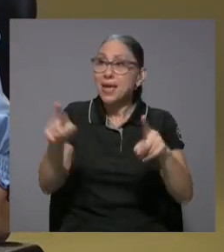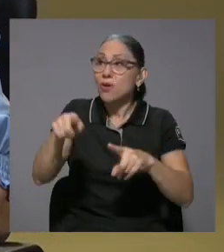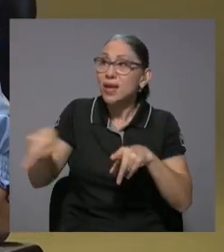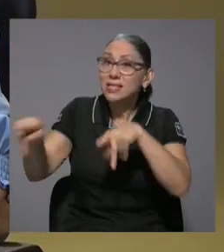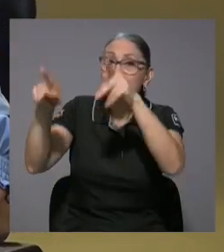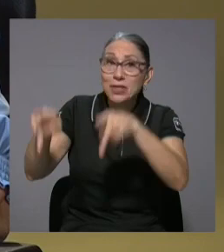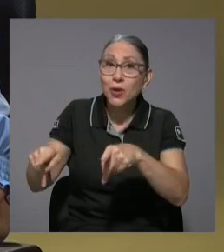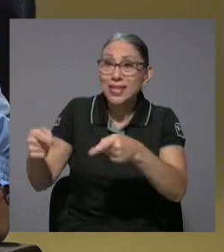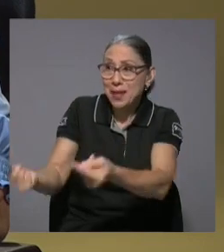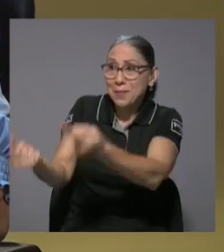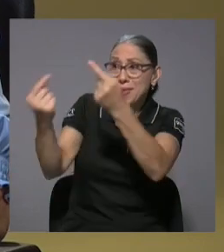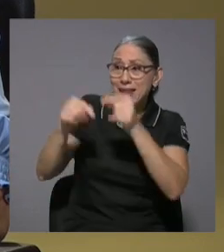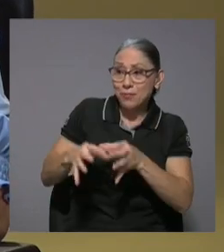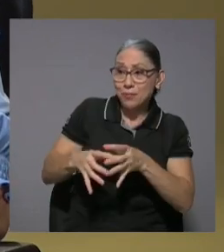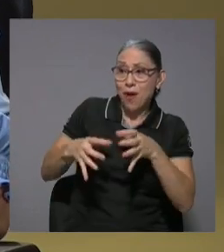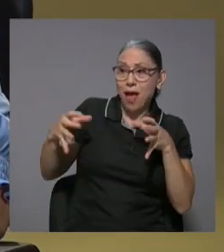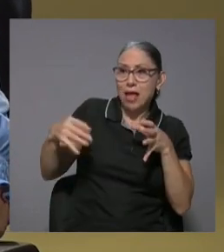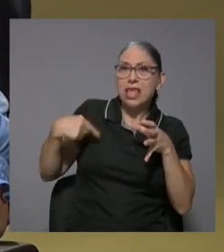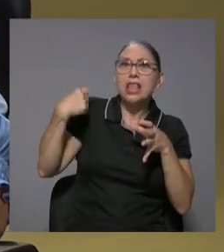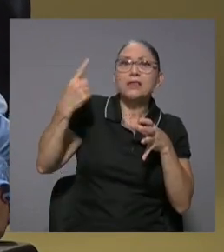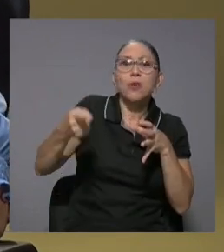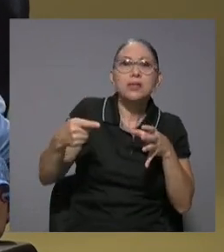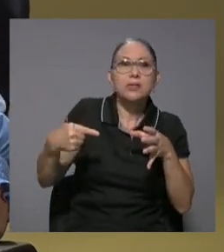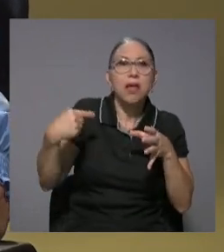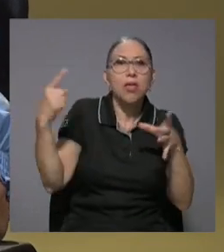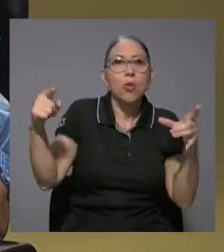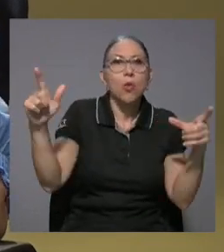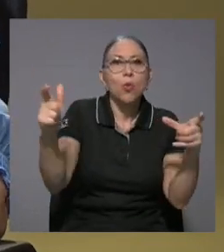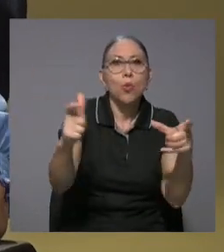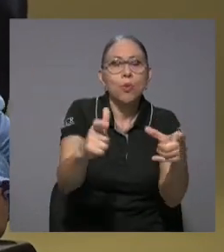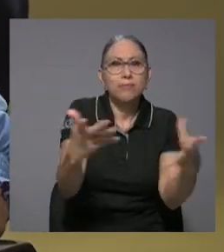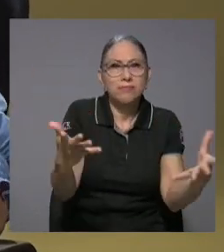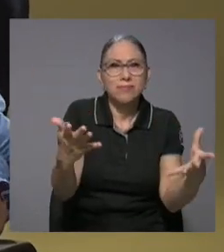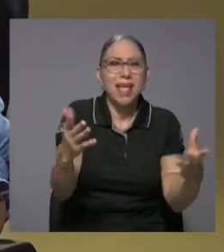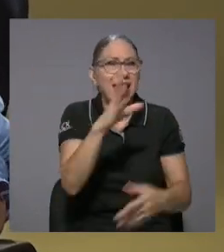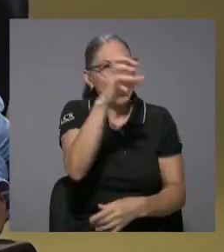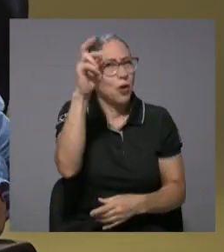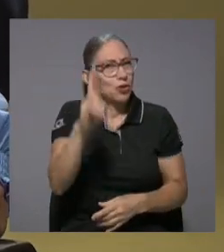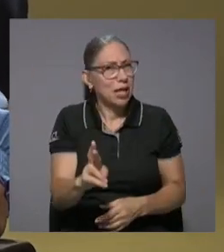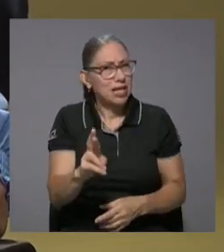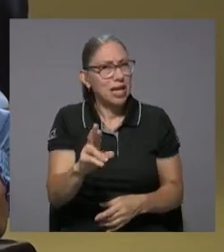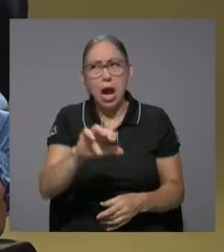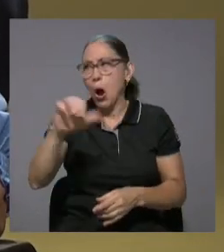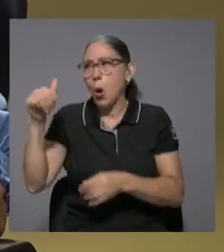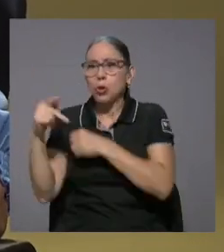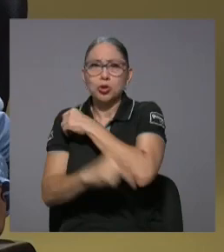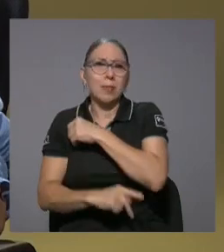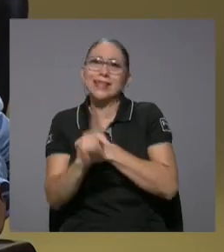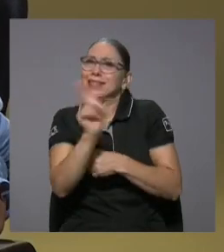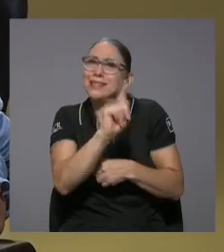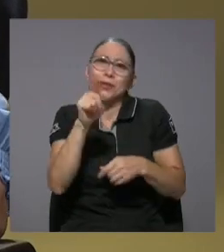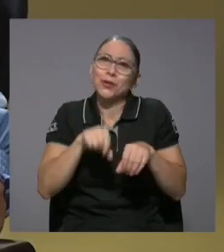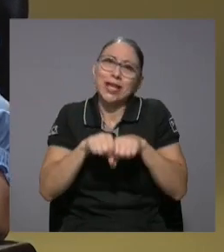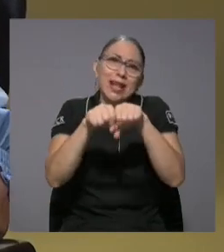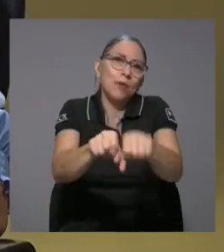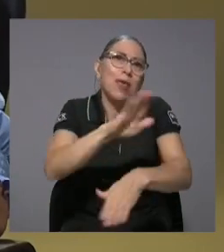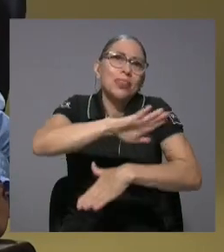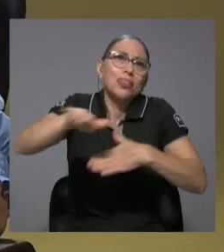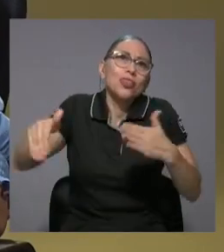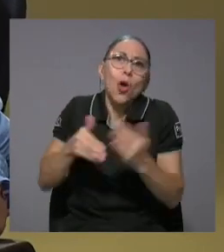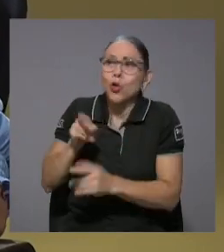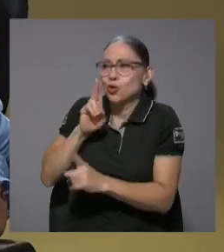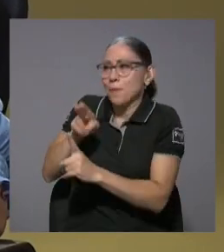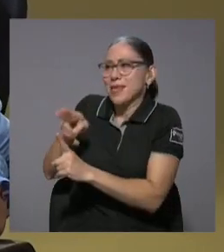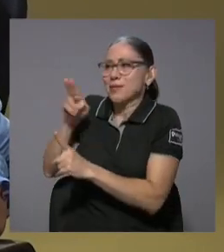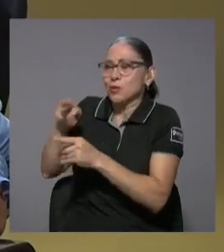un porcentaje importante de ellos. Ni en Costa Rica ni en ningún país del mundo se gradúan todos los nuevos ingresos. De hecho, sería un problema porque uno tendría sospechas sobre la